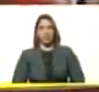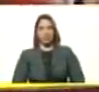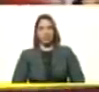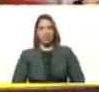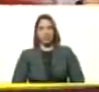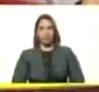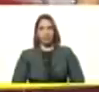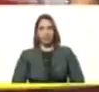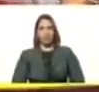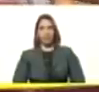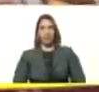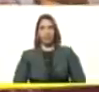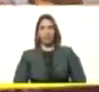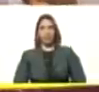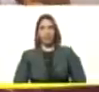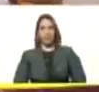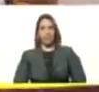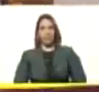3R.